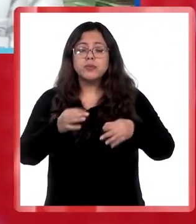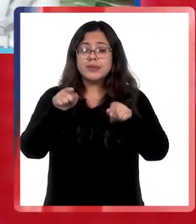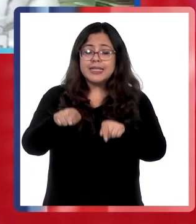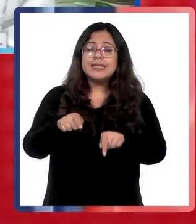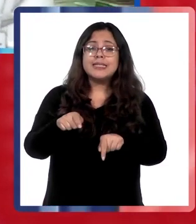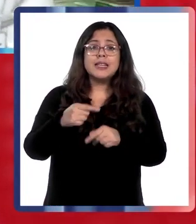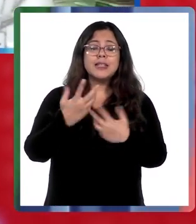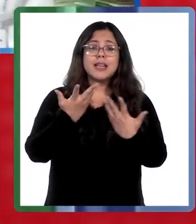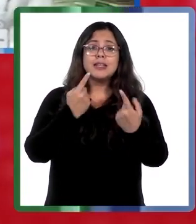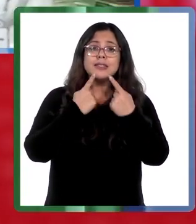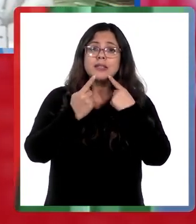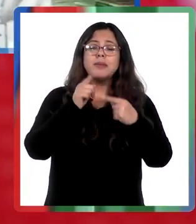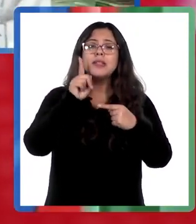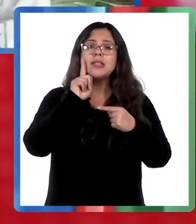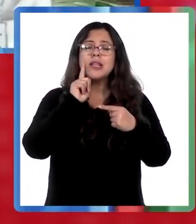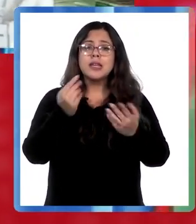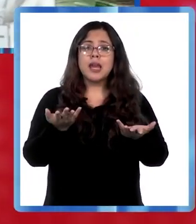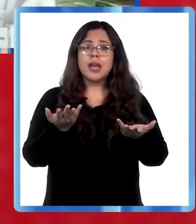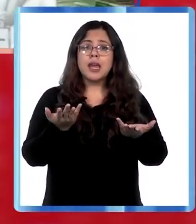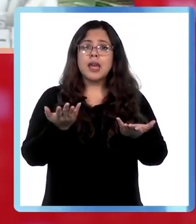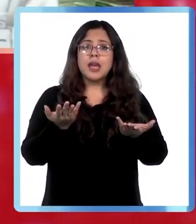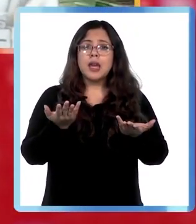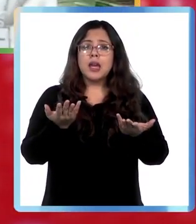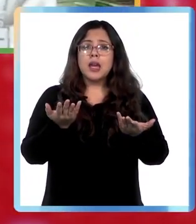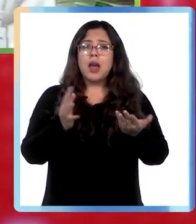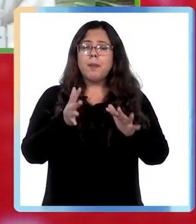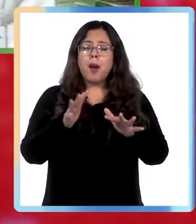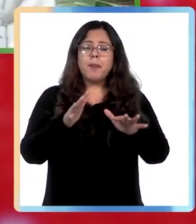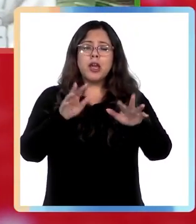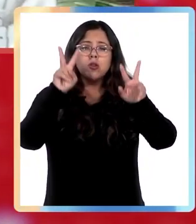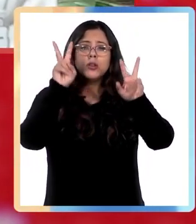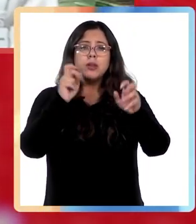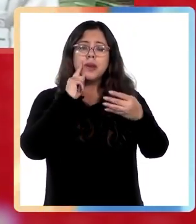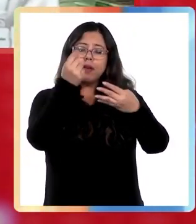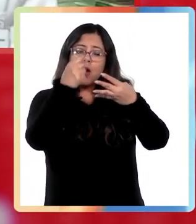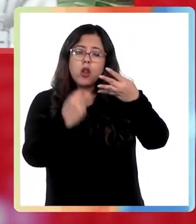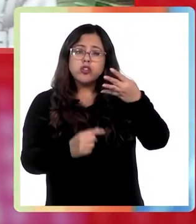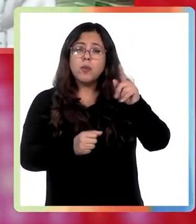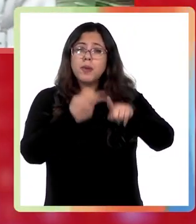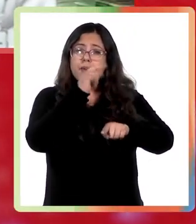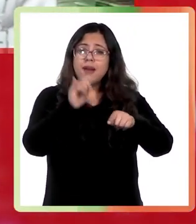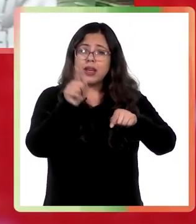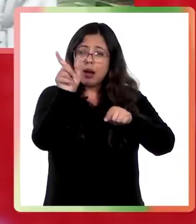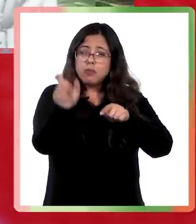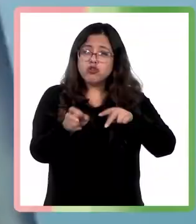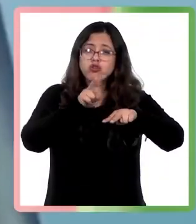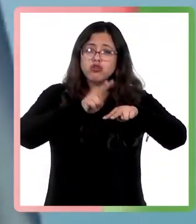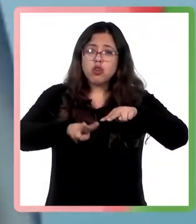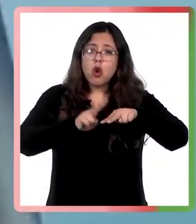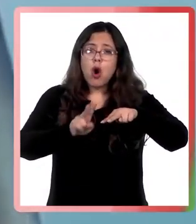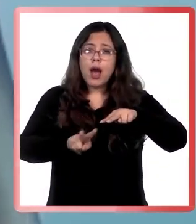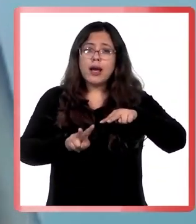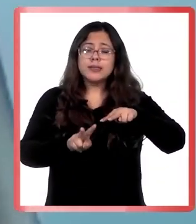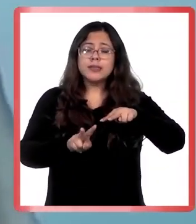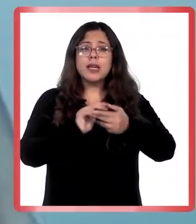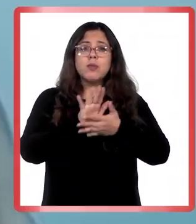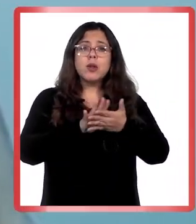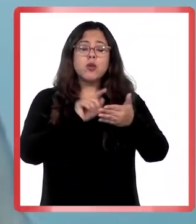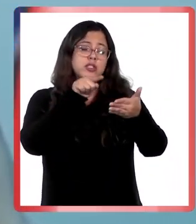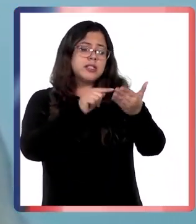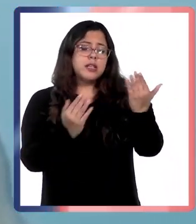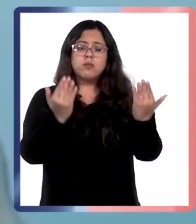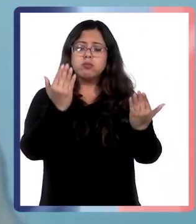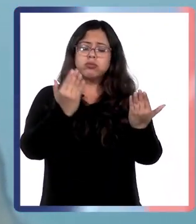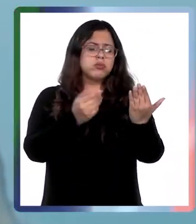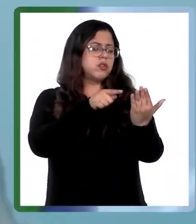El antígeno prostático tiene un valor, así como un filtro, la primera vez que uno se lo hace, y si el